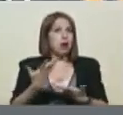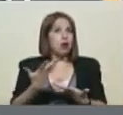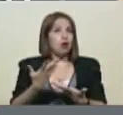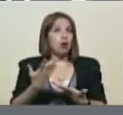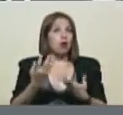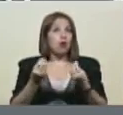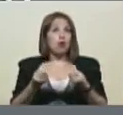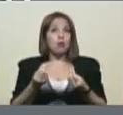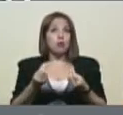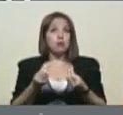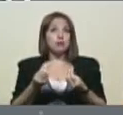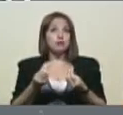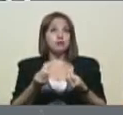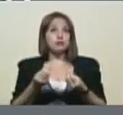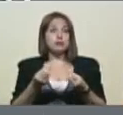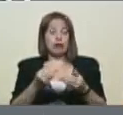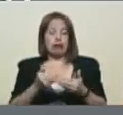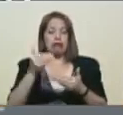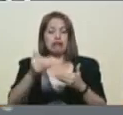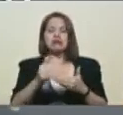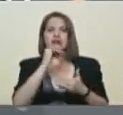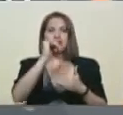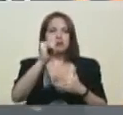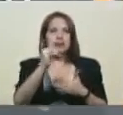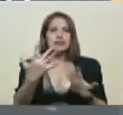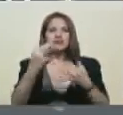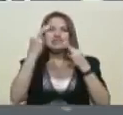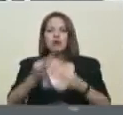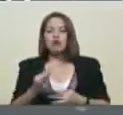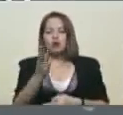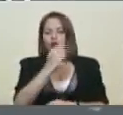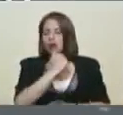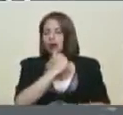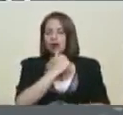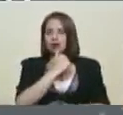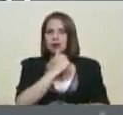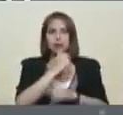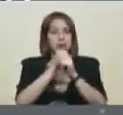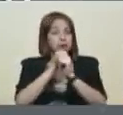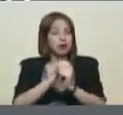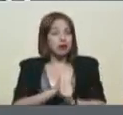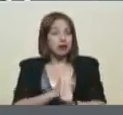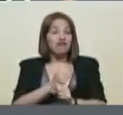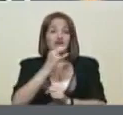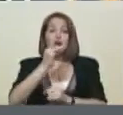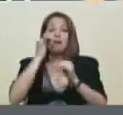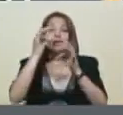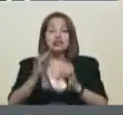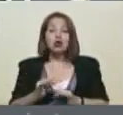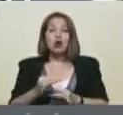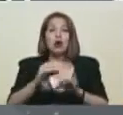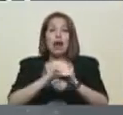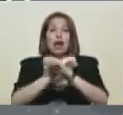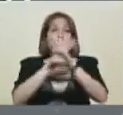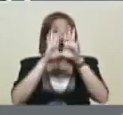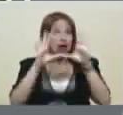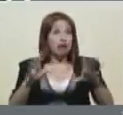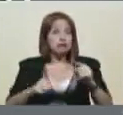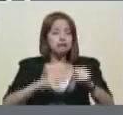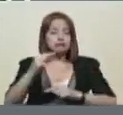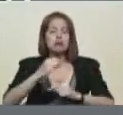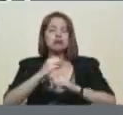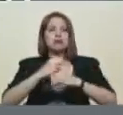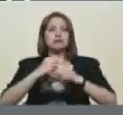determinada, adelantarte. No es esa la función de una investigación que va a arrancar